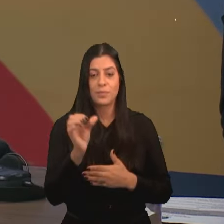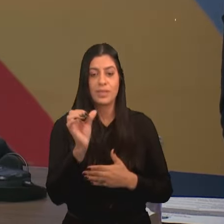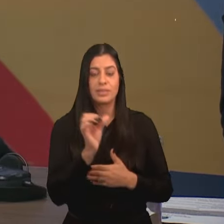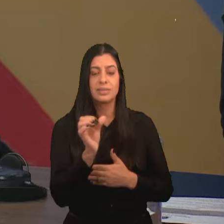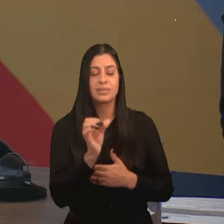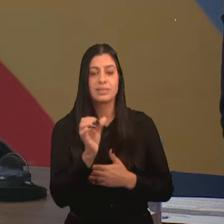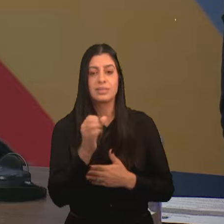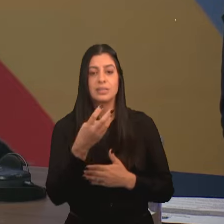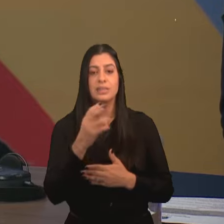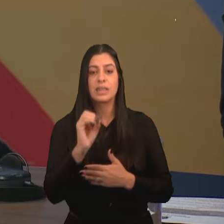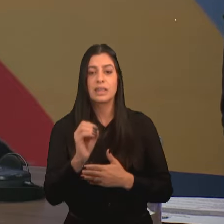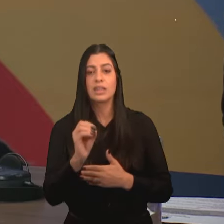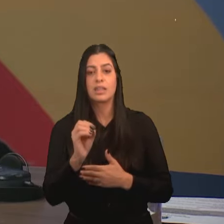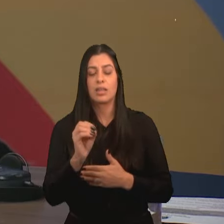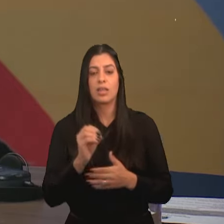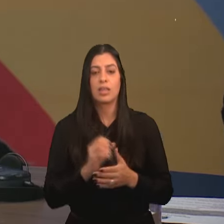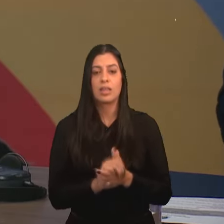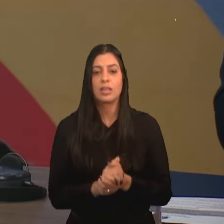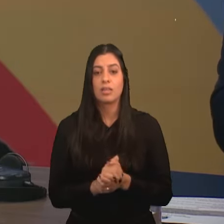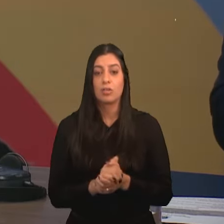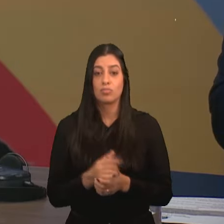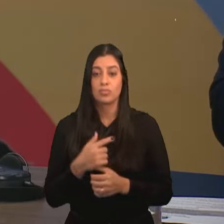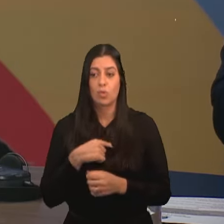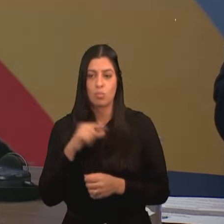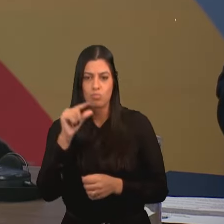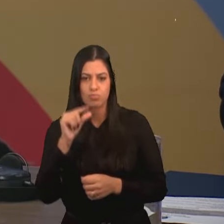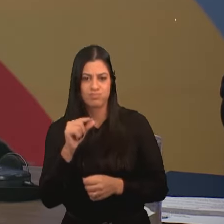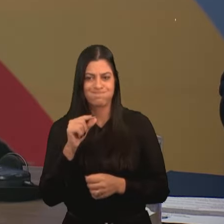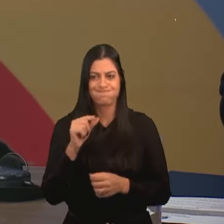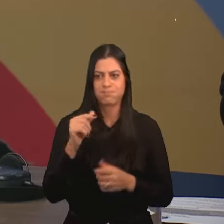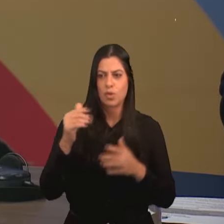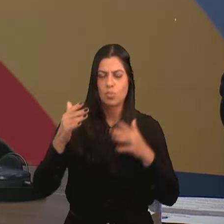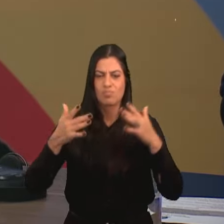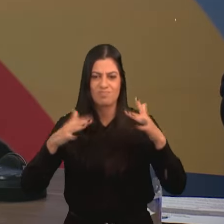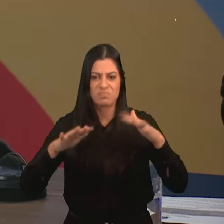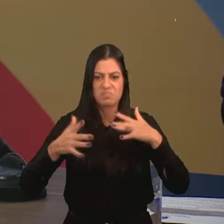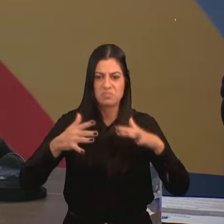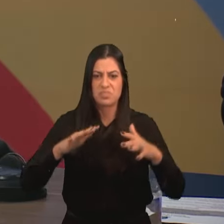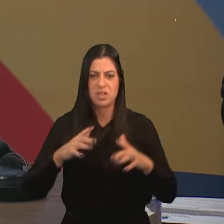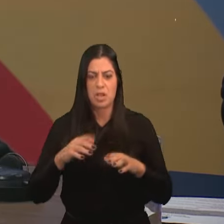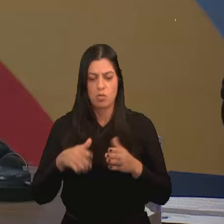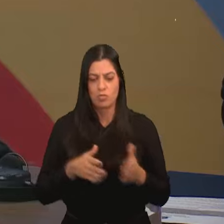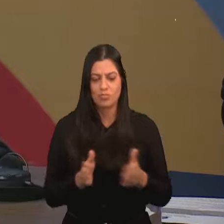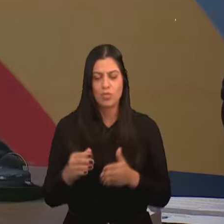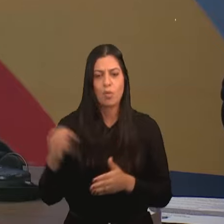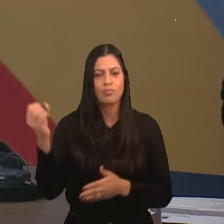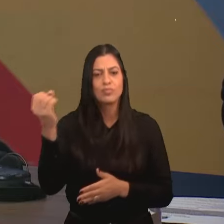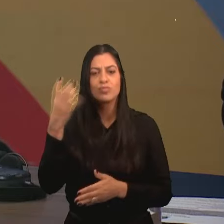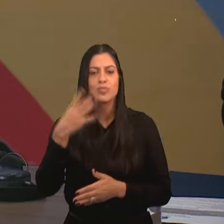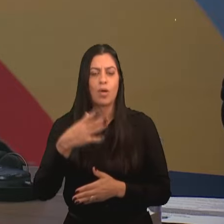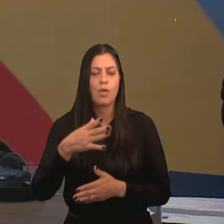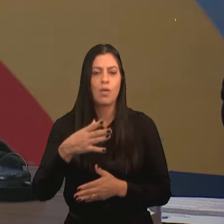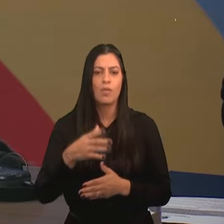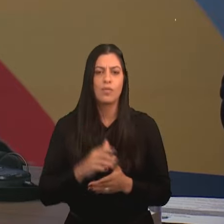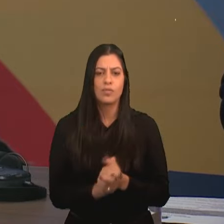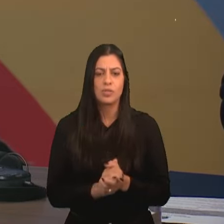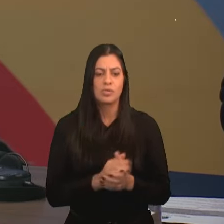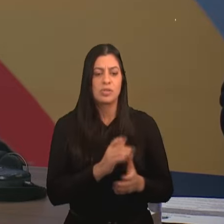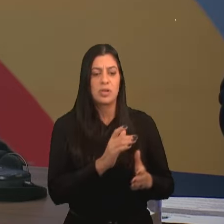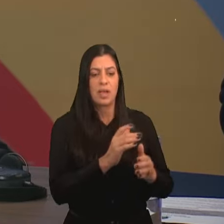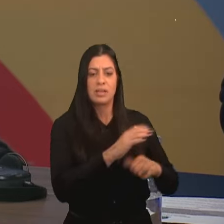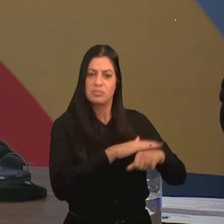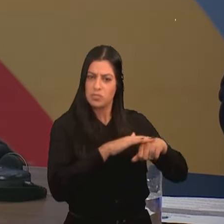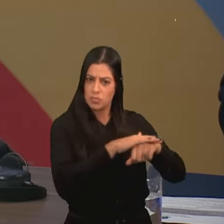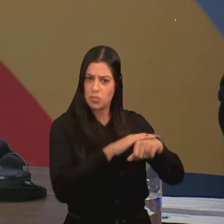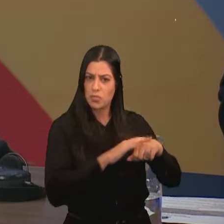avanzada, 26-30, y que ahora creo que está un poco difícil cuáles serían los caminos, por cuáles caminos esa